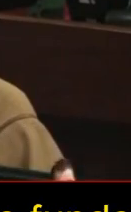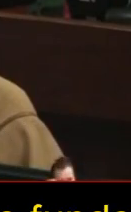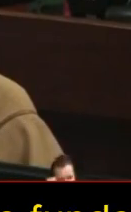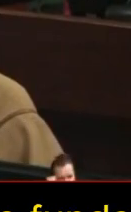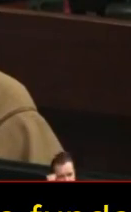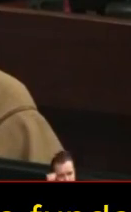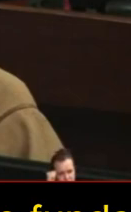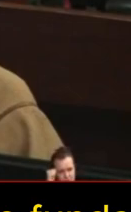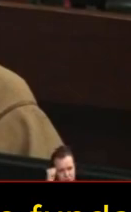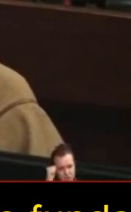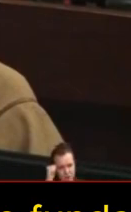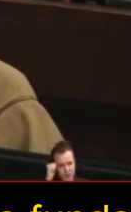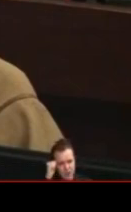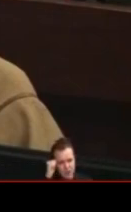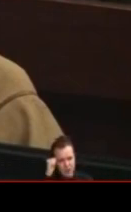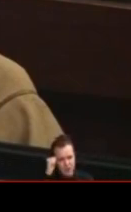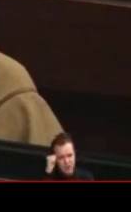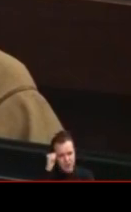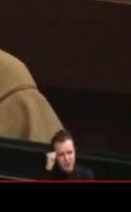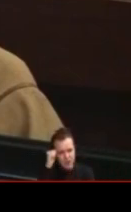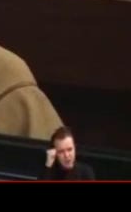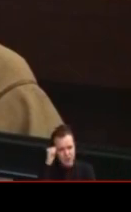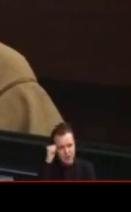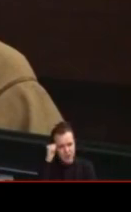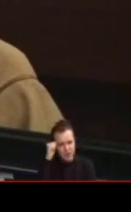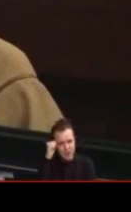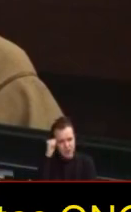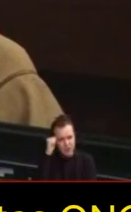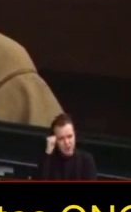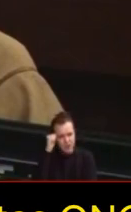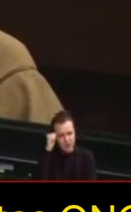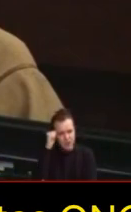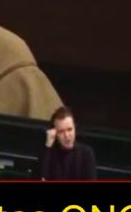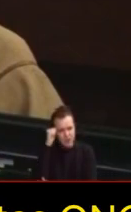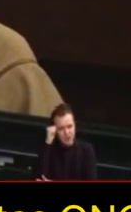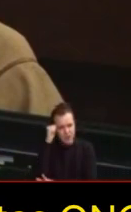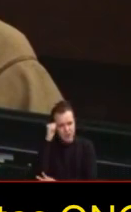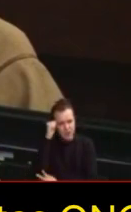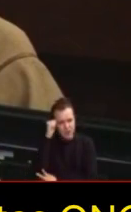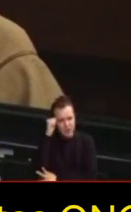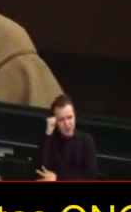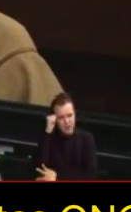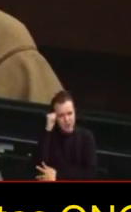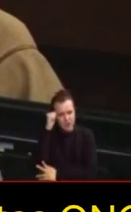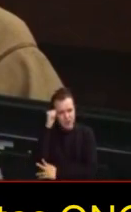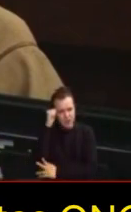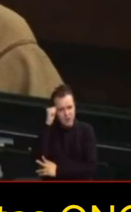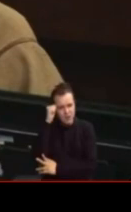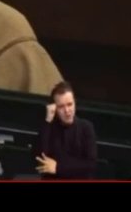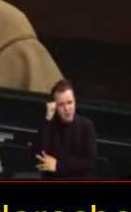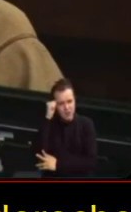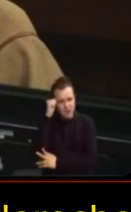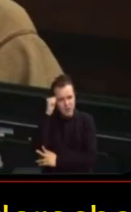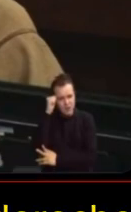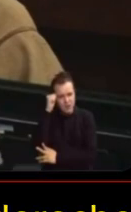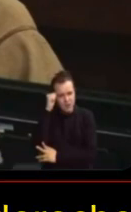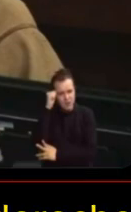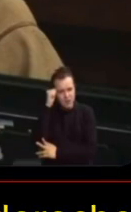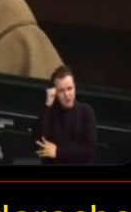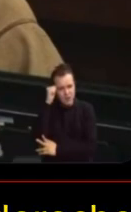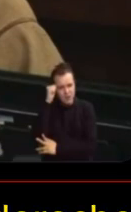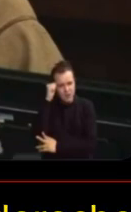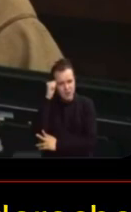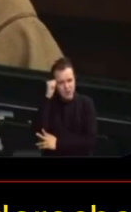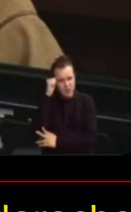derecho deriva de un derecho fundamental. Pero toda esta farsa que le han impartido todas estas ONGs que se creen